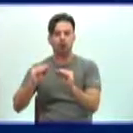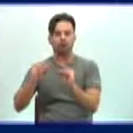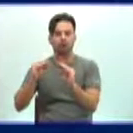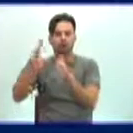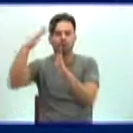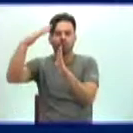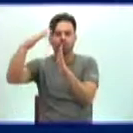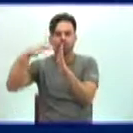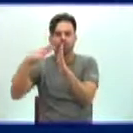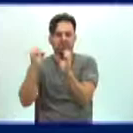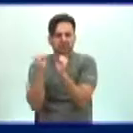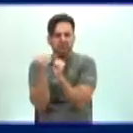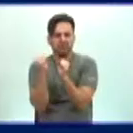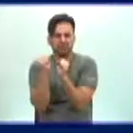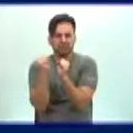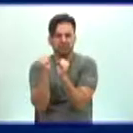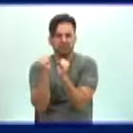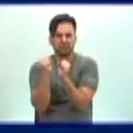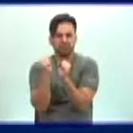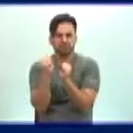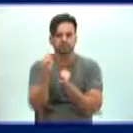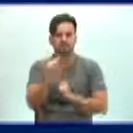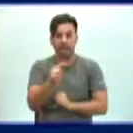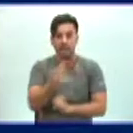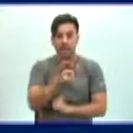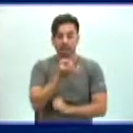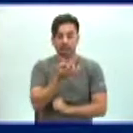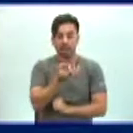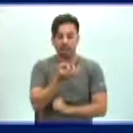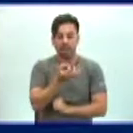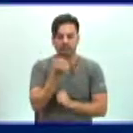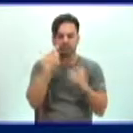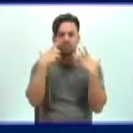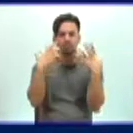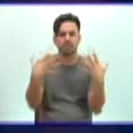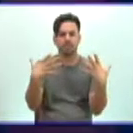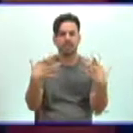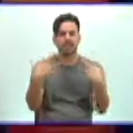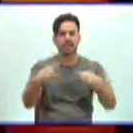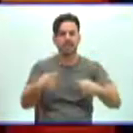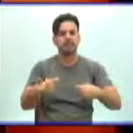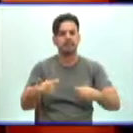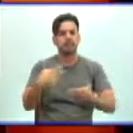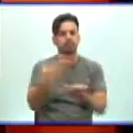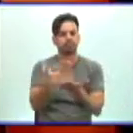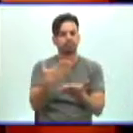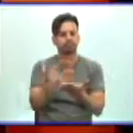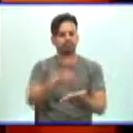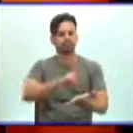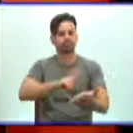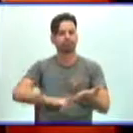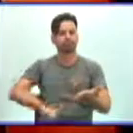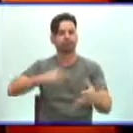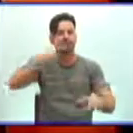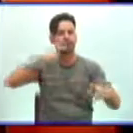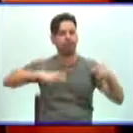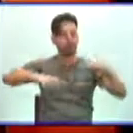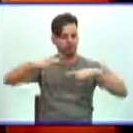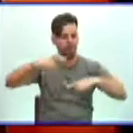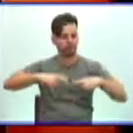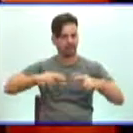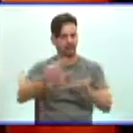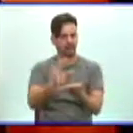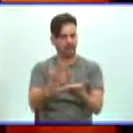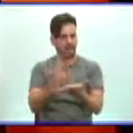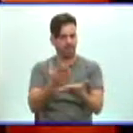una explicación importante y que debemos buscar también razones que aparecen en su libro de texto. Pero veamos